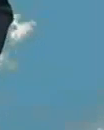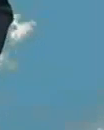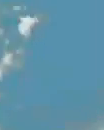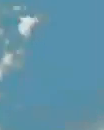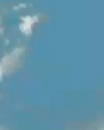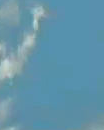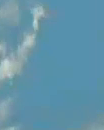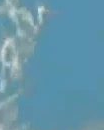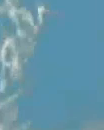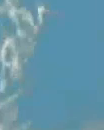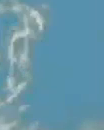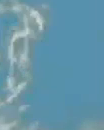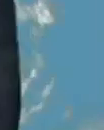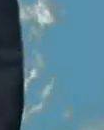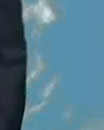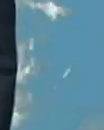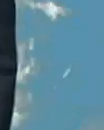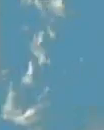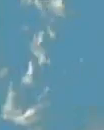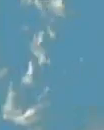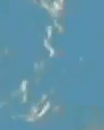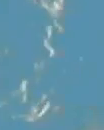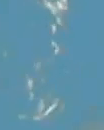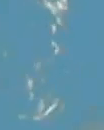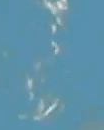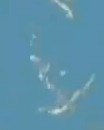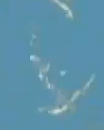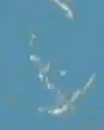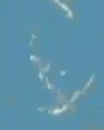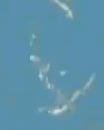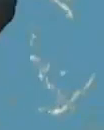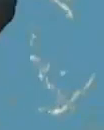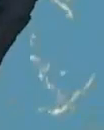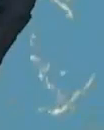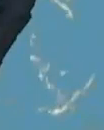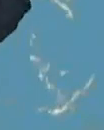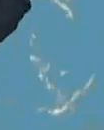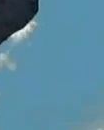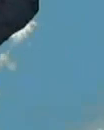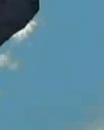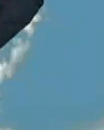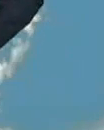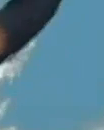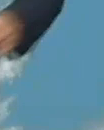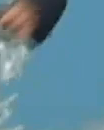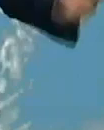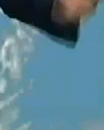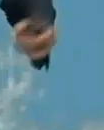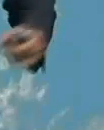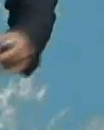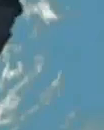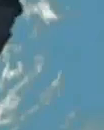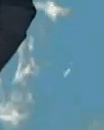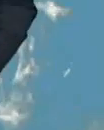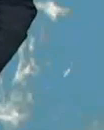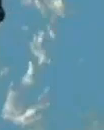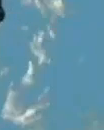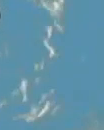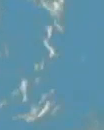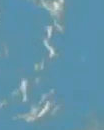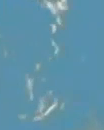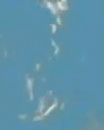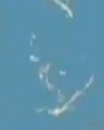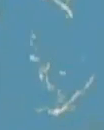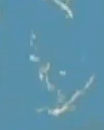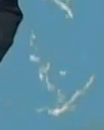Desde el Centro de Comunicaciones de aquí, Weather, les saluda Luis Santamaría con el pronóstico para Bolivia, aquí en exclusiva para Bolivisión. Llegamos ya a este